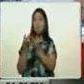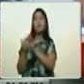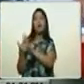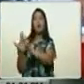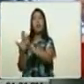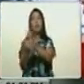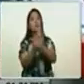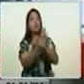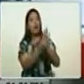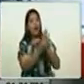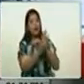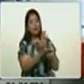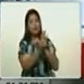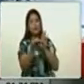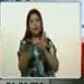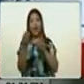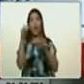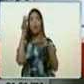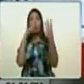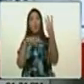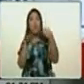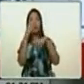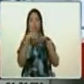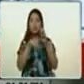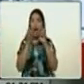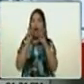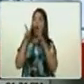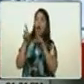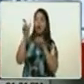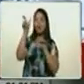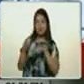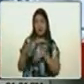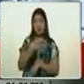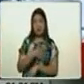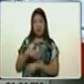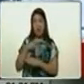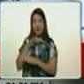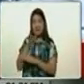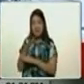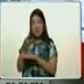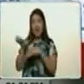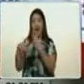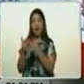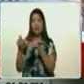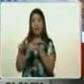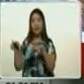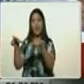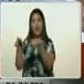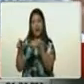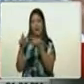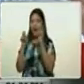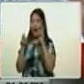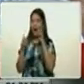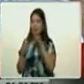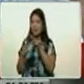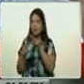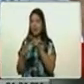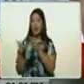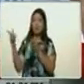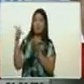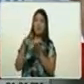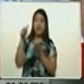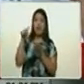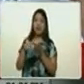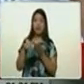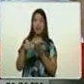musealizarla, y va a ser parte de los atractivos que puedan tener las personas que quieran ir hasta la estación El Encanto. Llegan por acá, por Los Lagos,